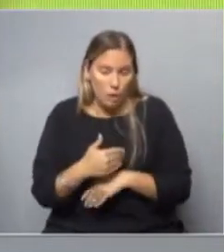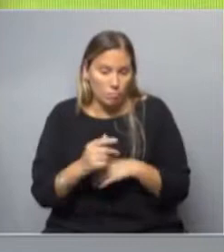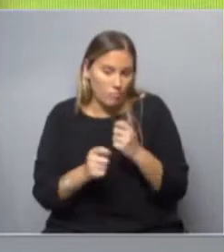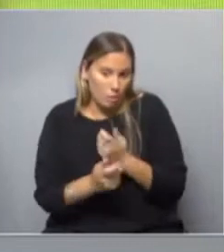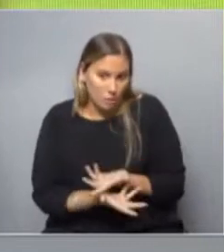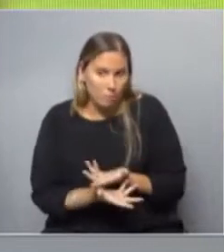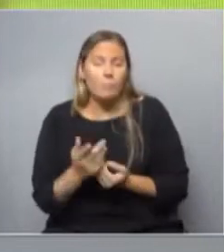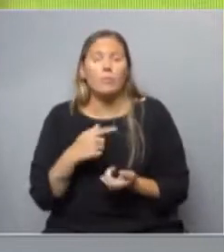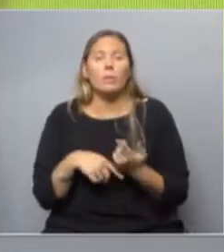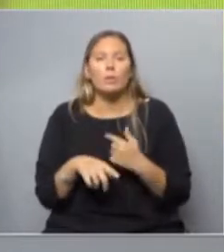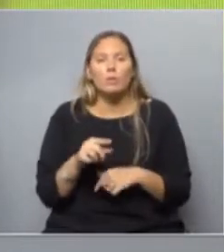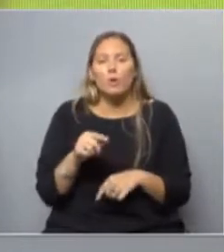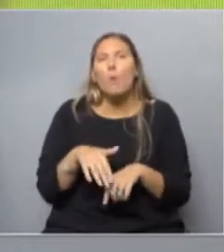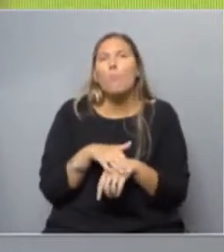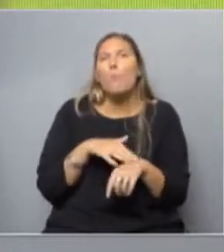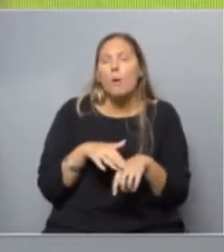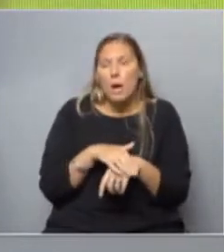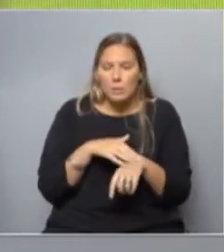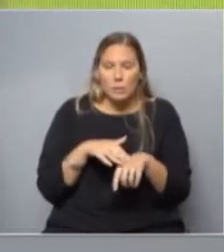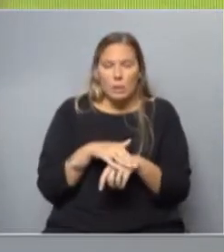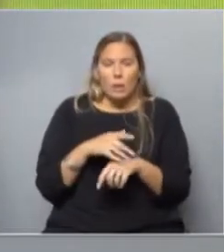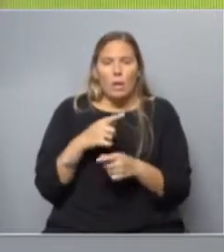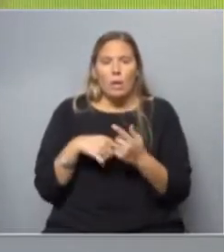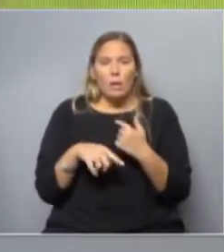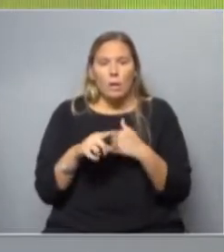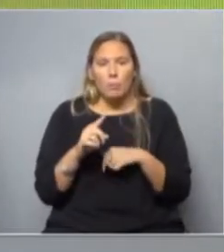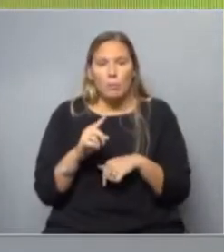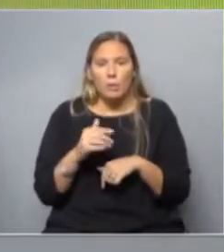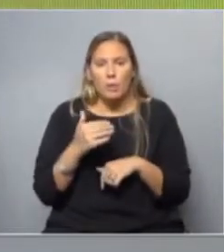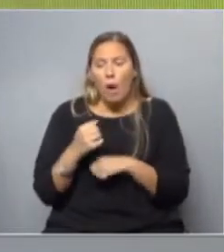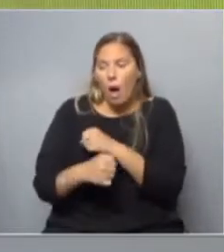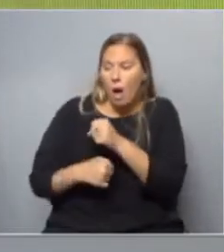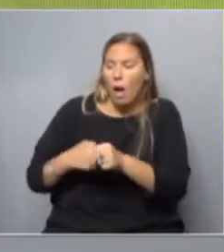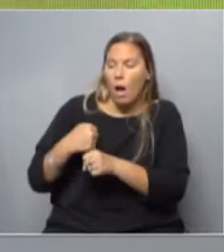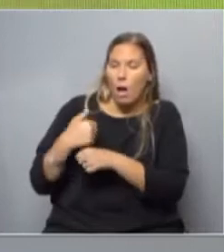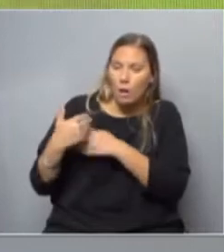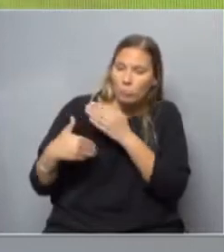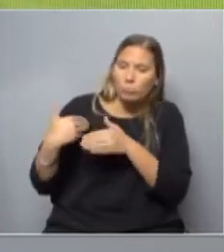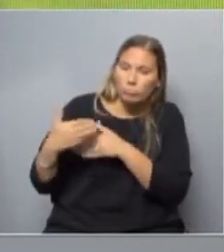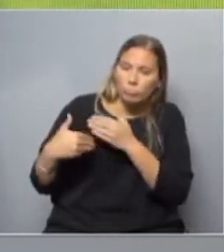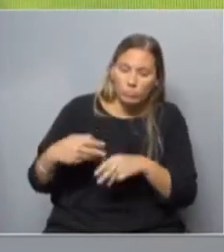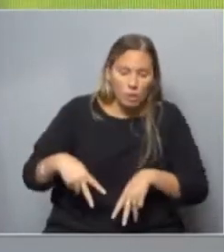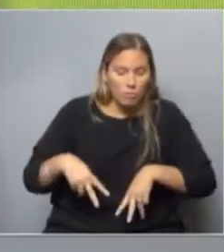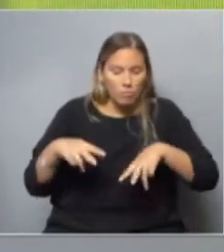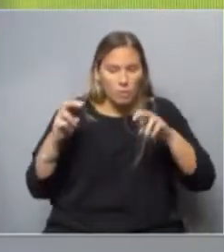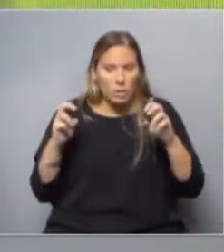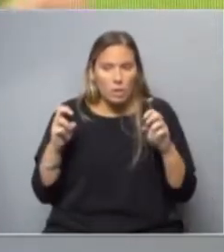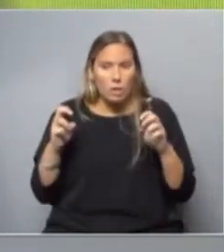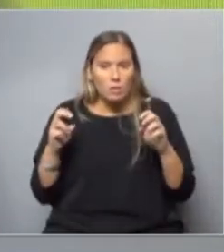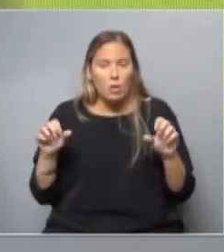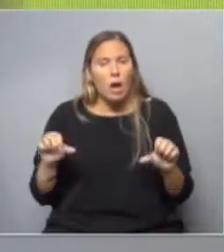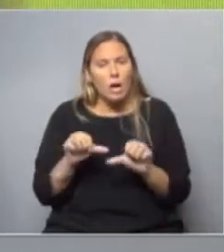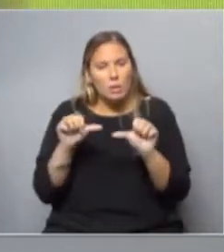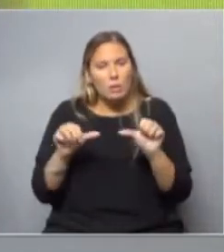Entonces son cosas muy básicas, pero bueno, un poco a través de los años que que llevamos investigando esto, cuando hacíamos actividades